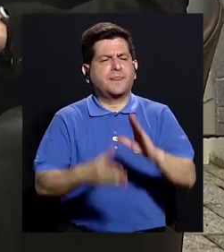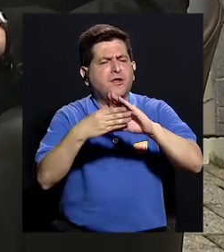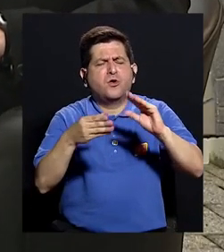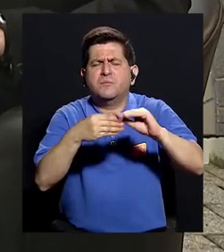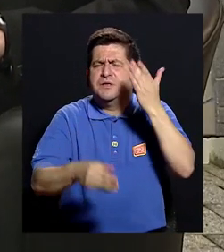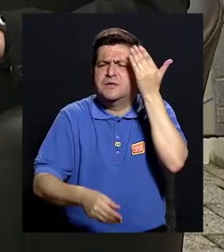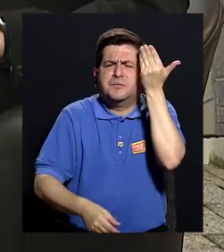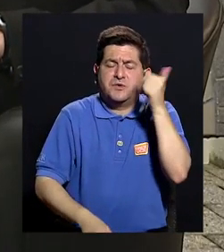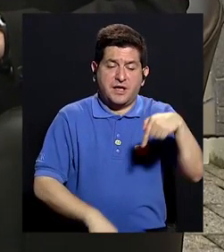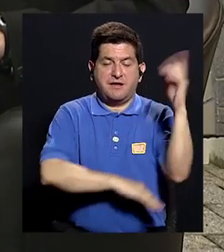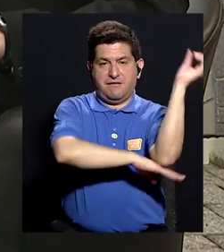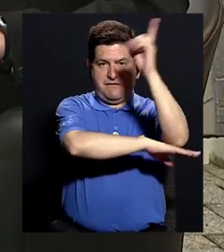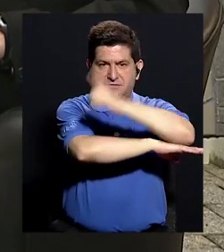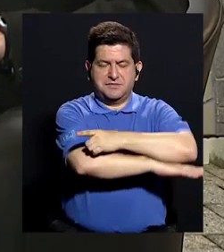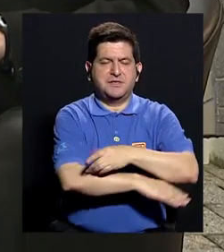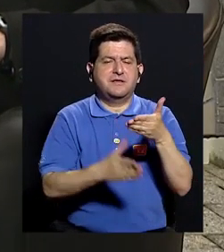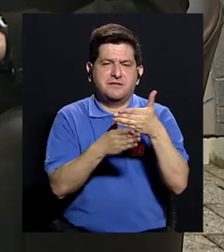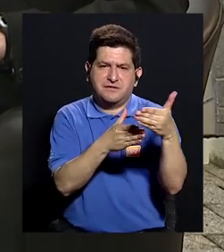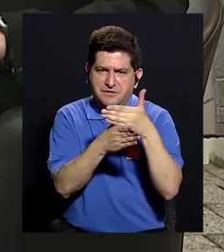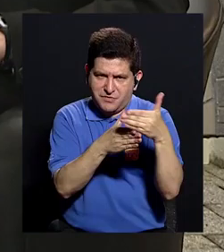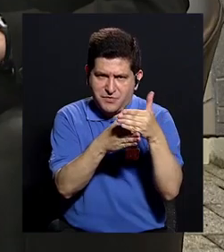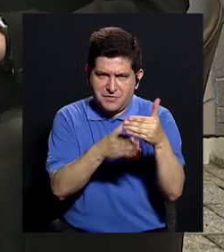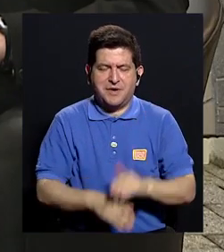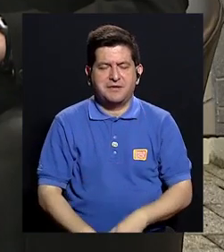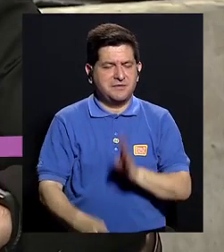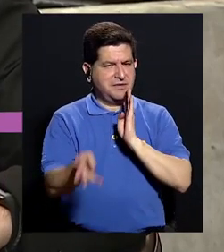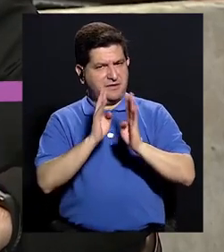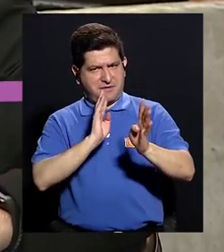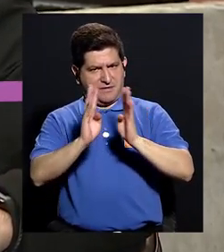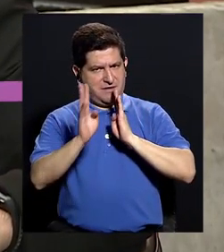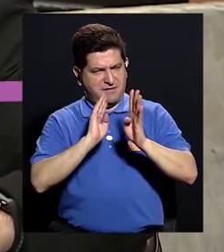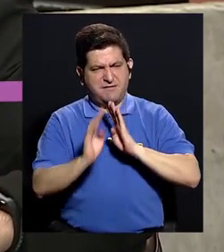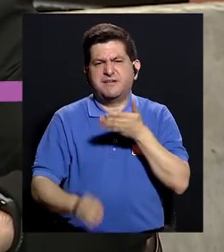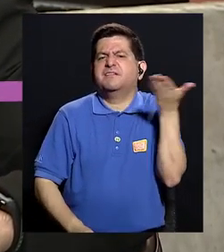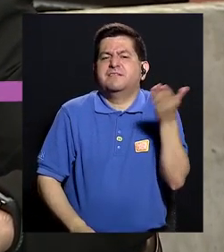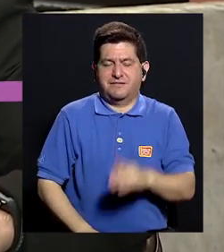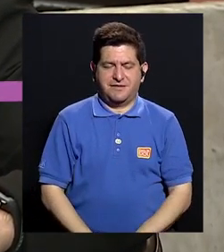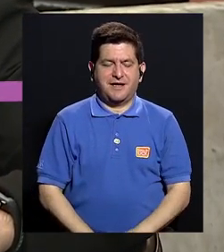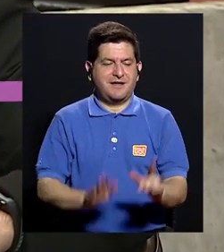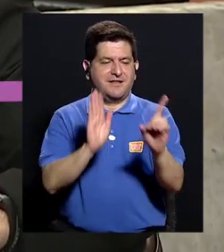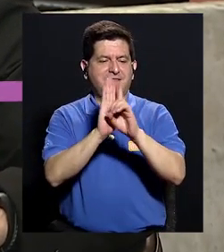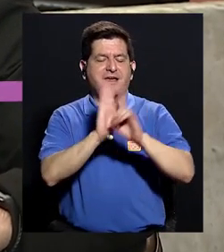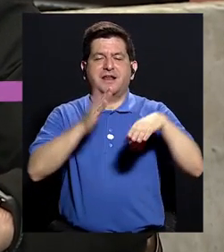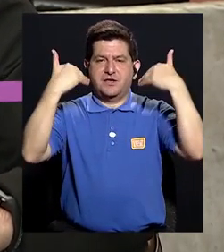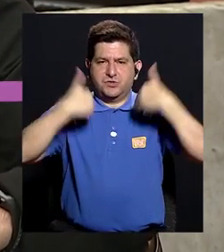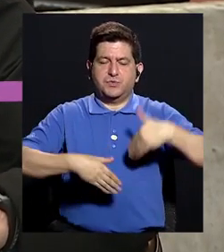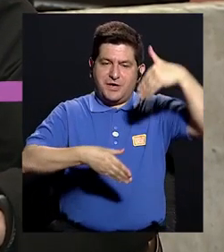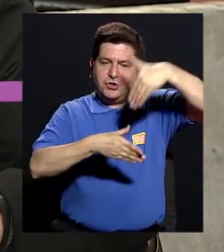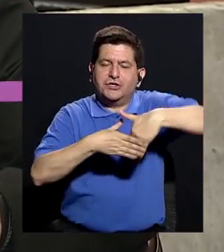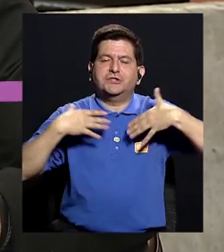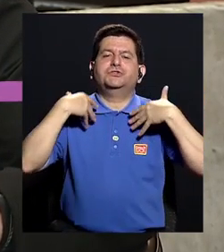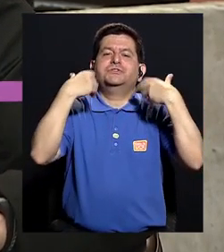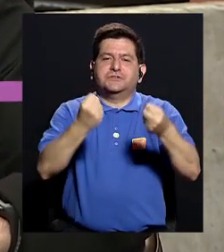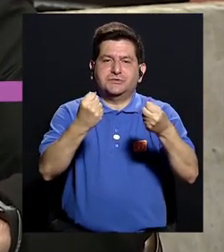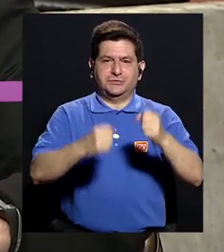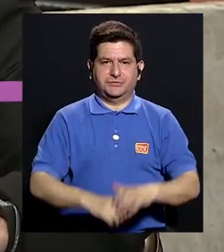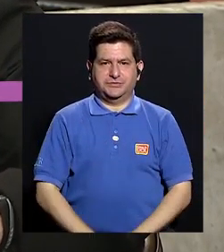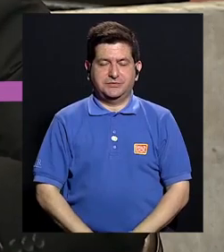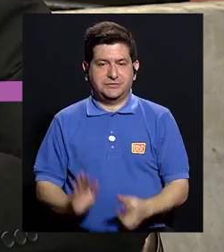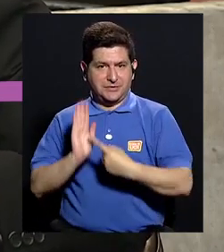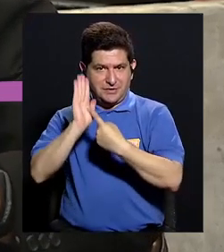Les comentamos esto porque el día de hoy vamos a compartir con ustedes y conversar respecto a los derechos humanos en salud.